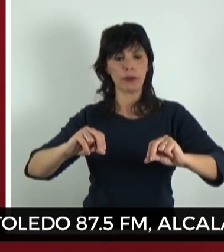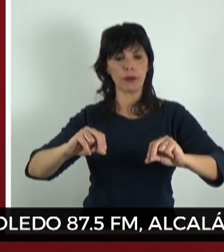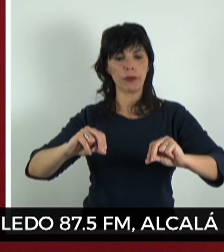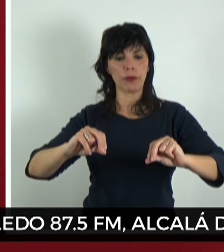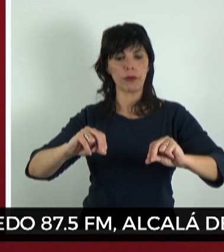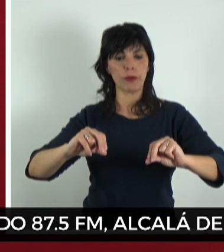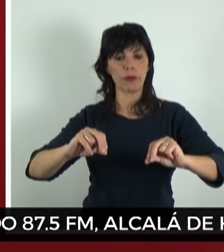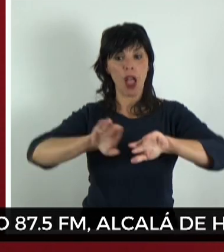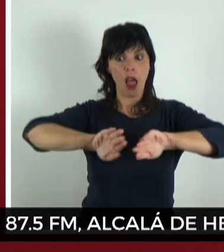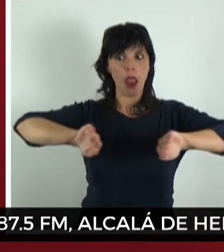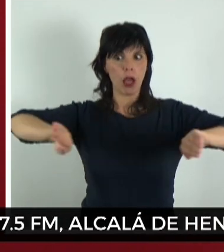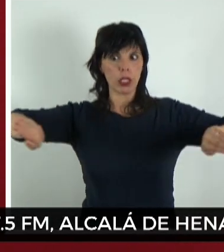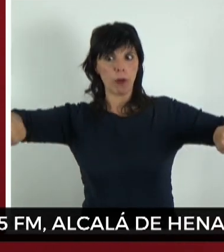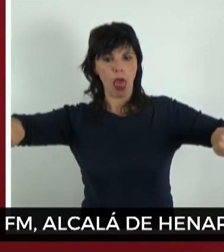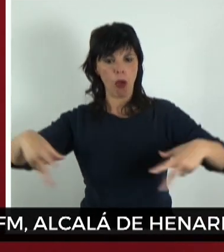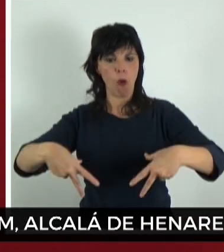a la separación,